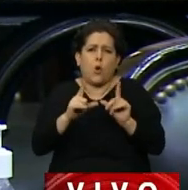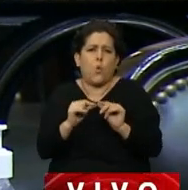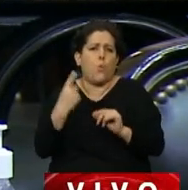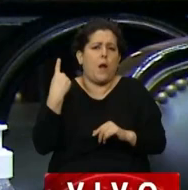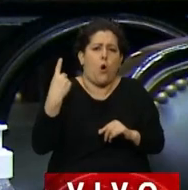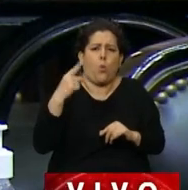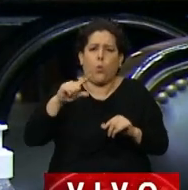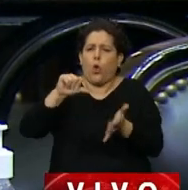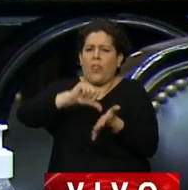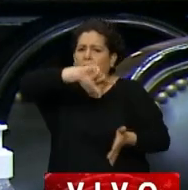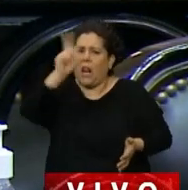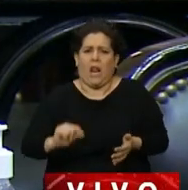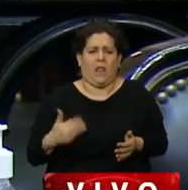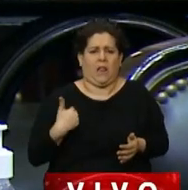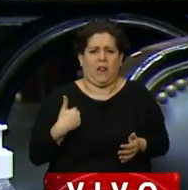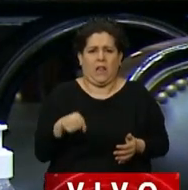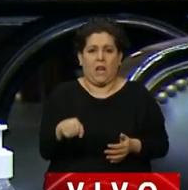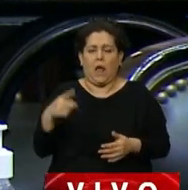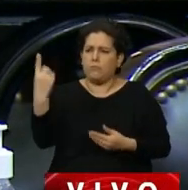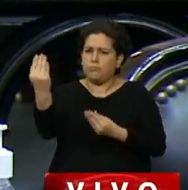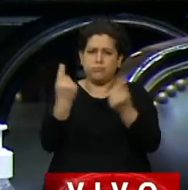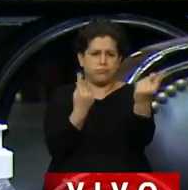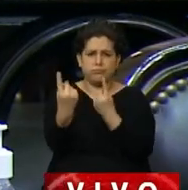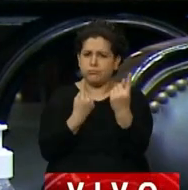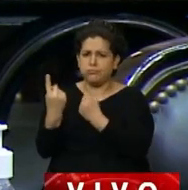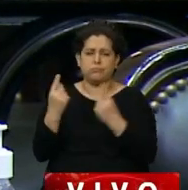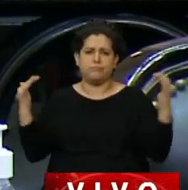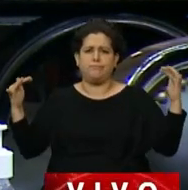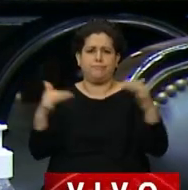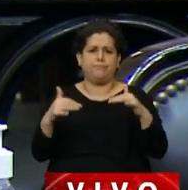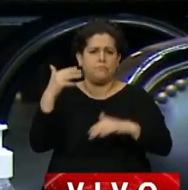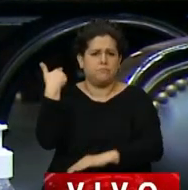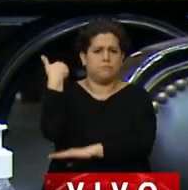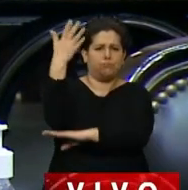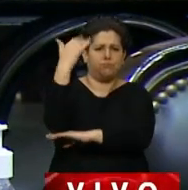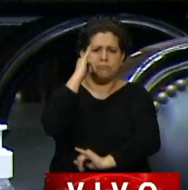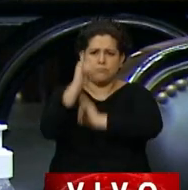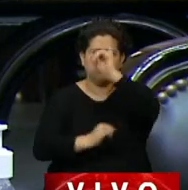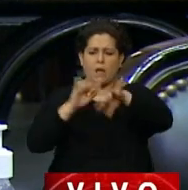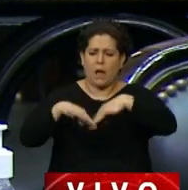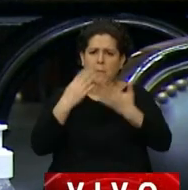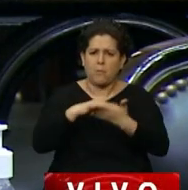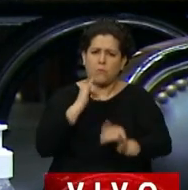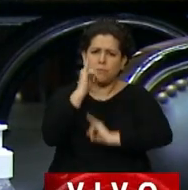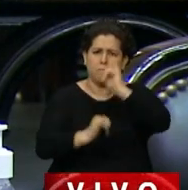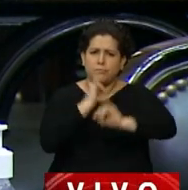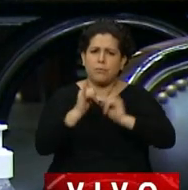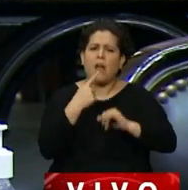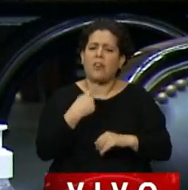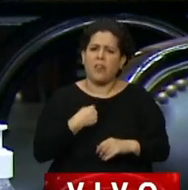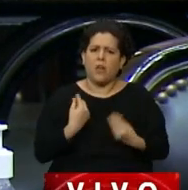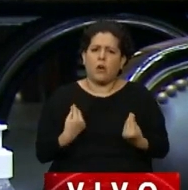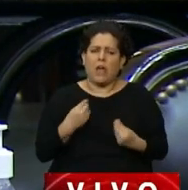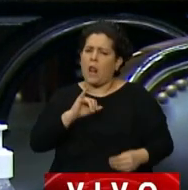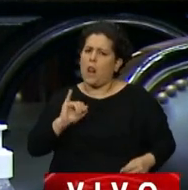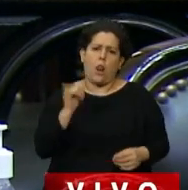los más importantes, se dieron cita en esta casa y la mayoría de ellos abrumadoramente llegó a la conclusión que el mejor camino era la